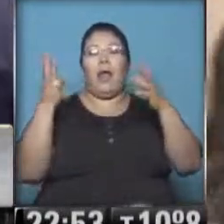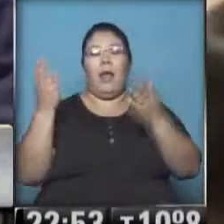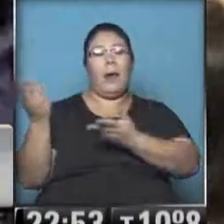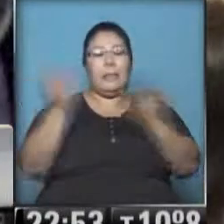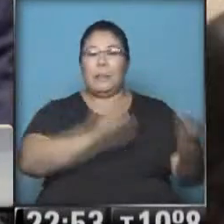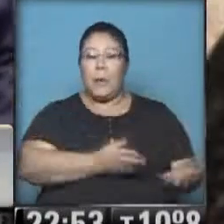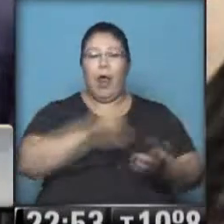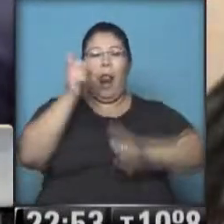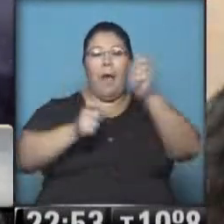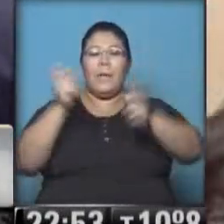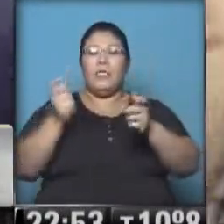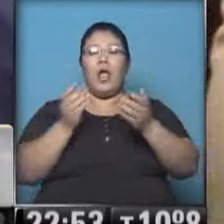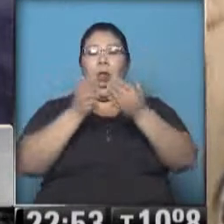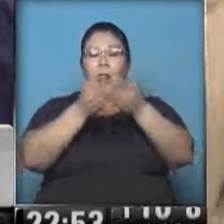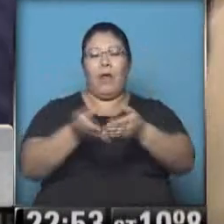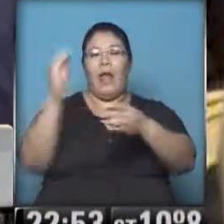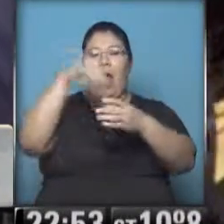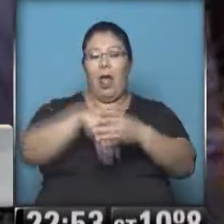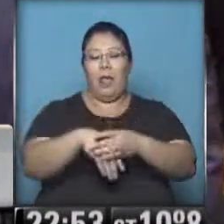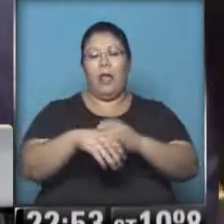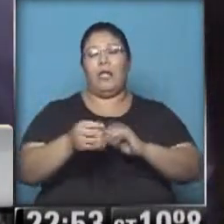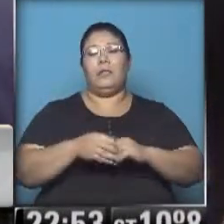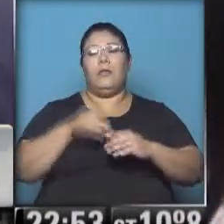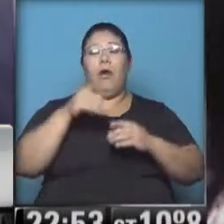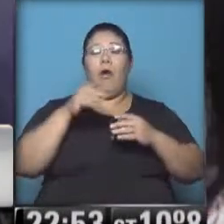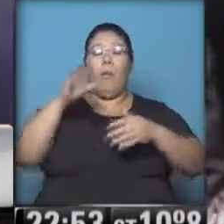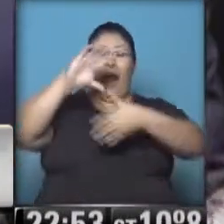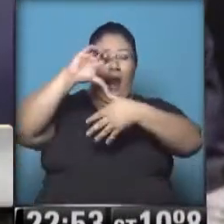partió el 1 de febrero para su viaje de instrucción por los mares de Latinoamérica y durante